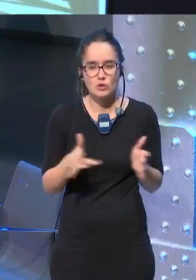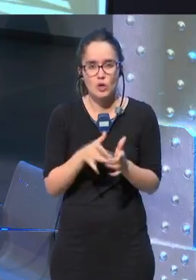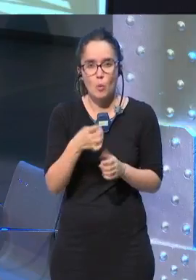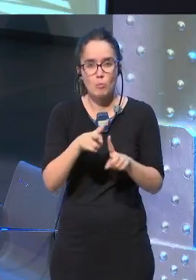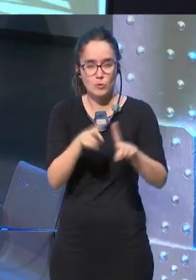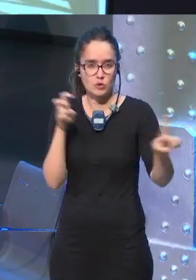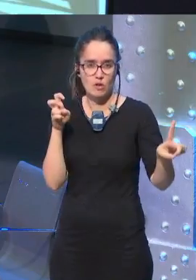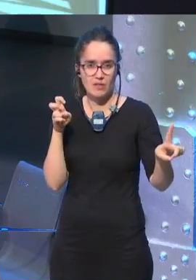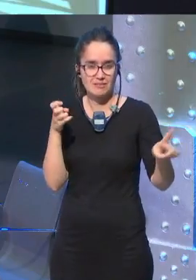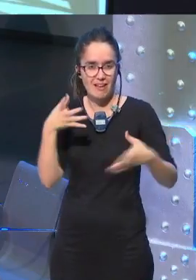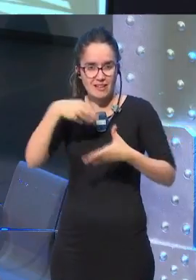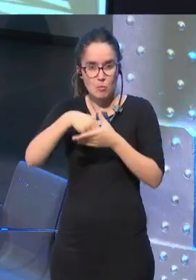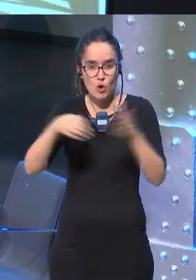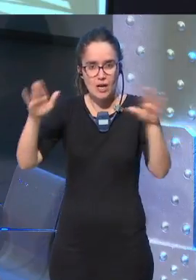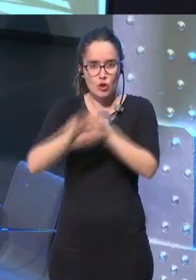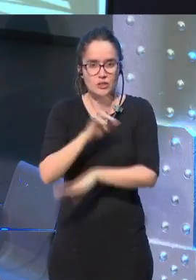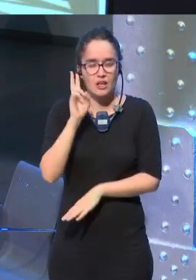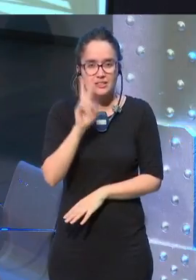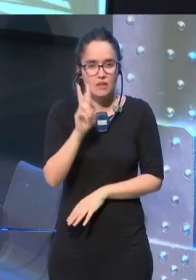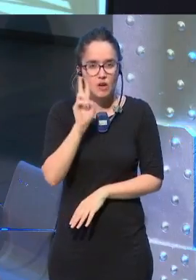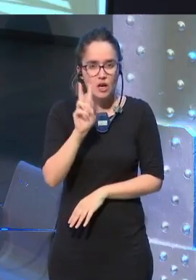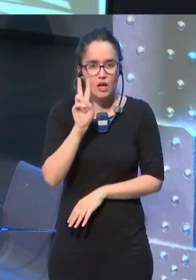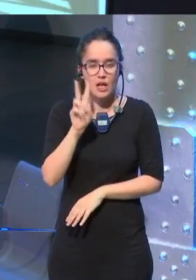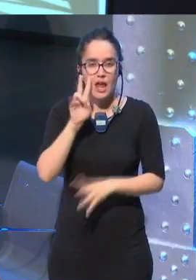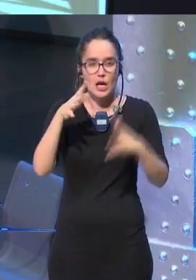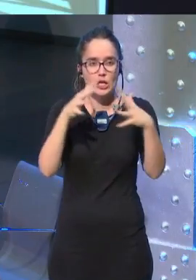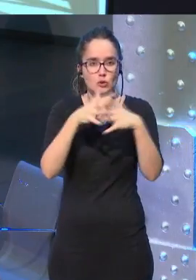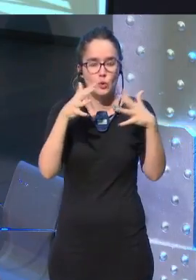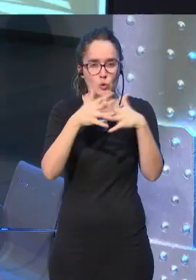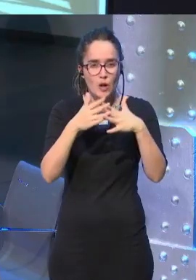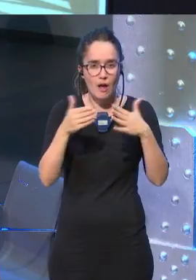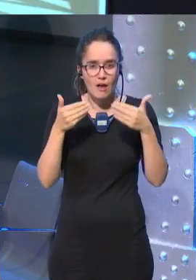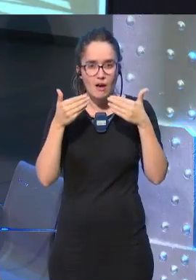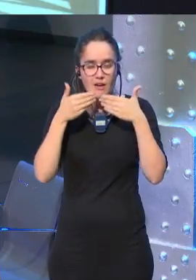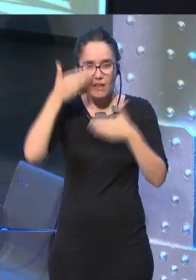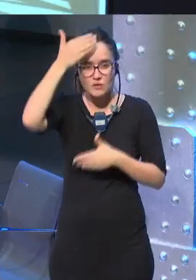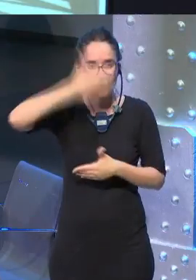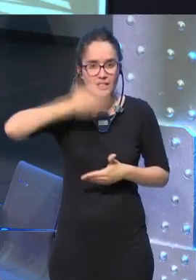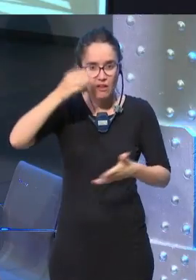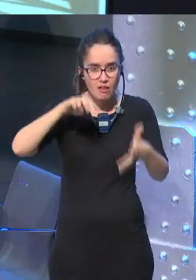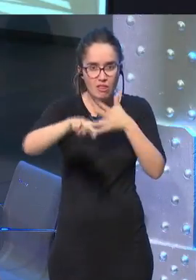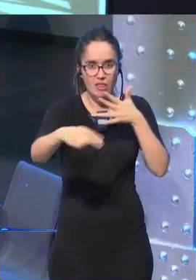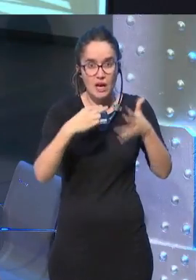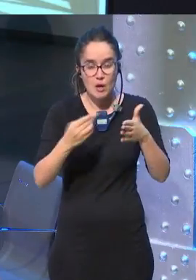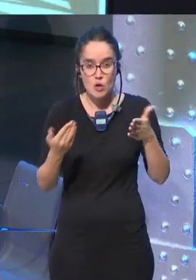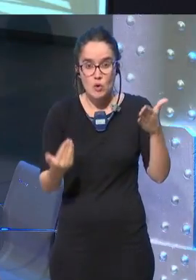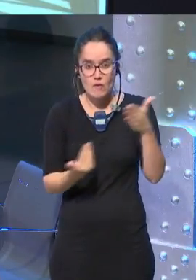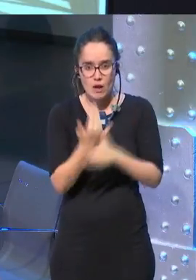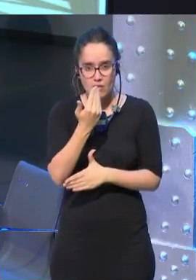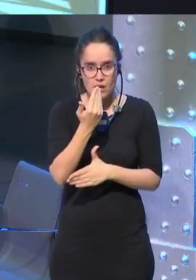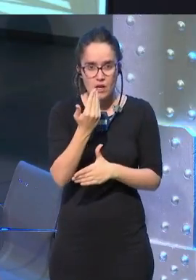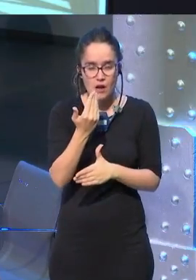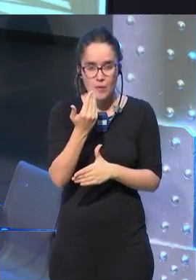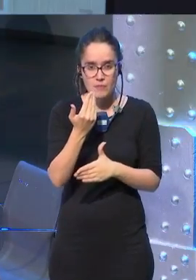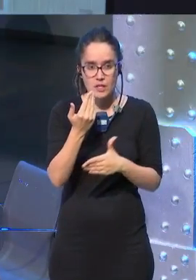una perspectiva interior. Por la noche se vería la estructura a través de la fachada translúcida, y durante el día se